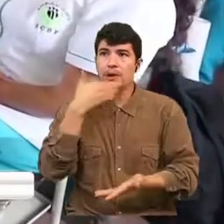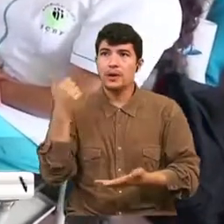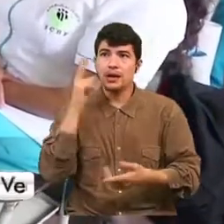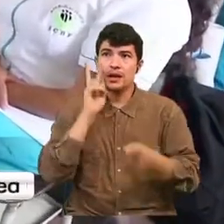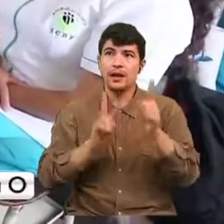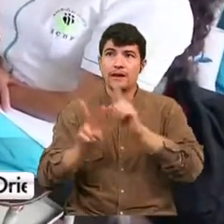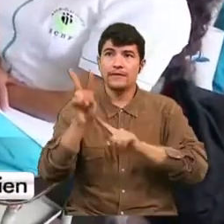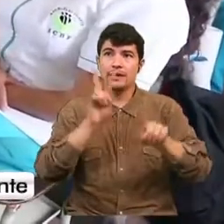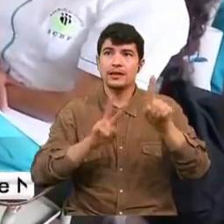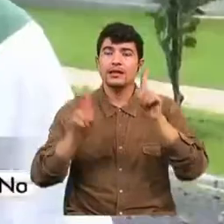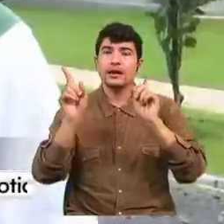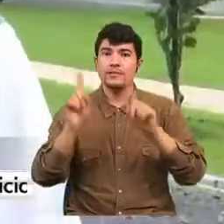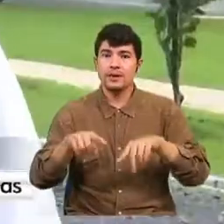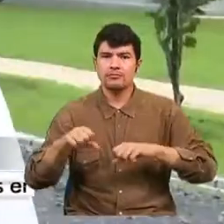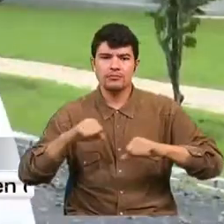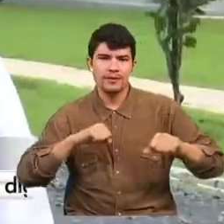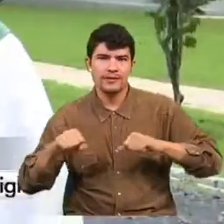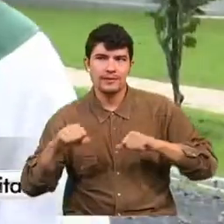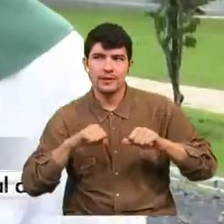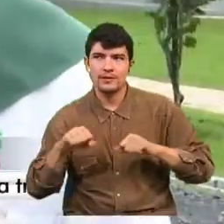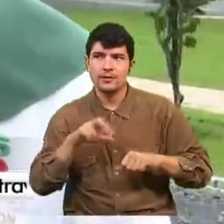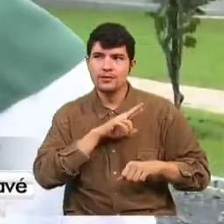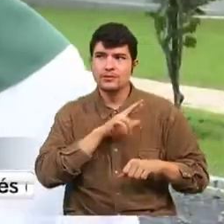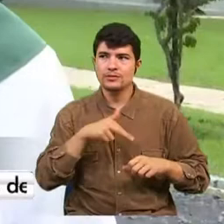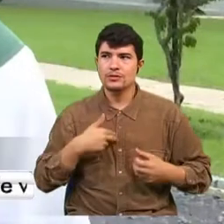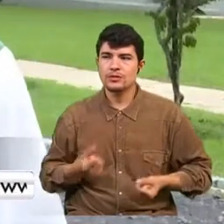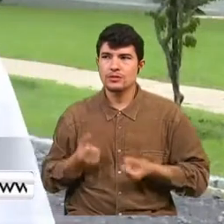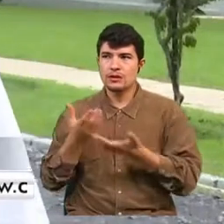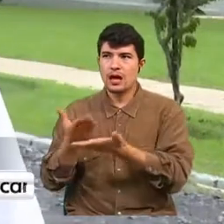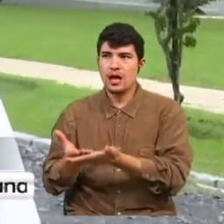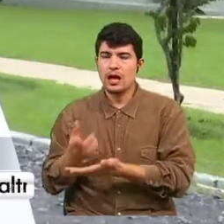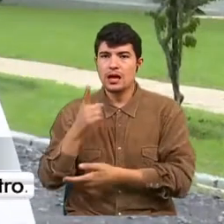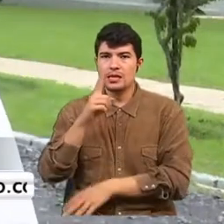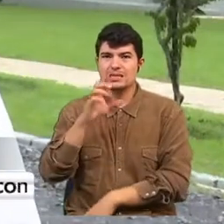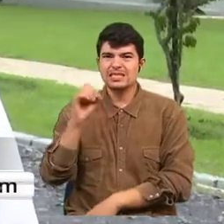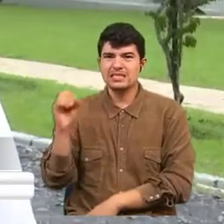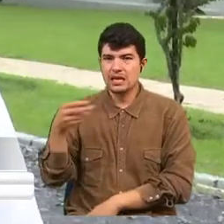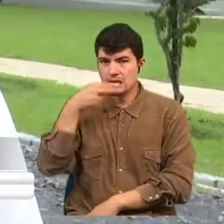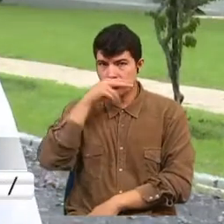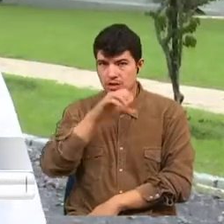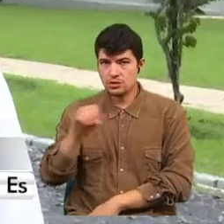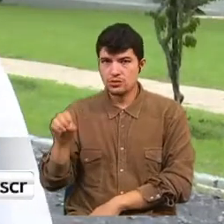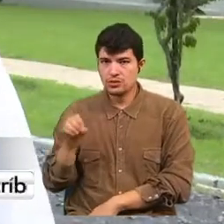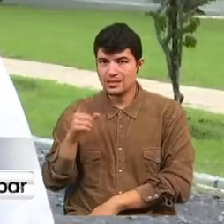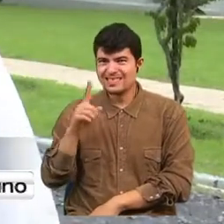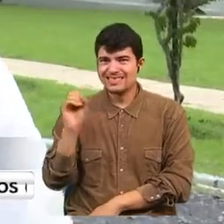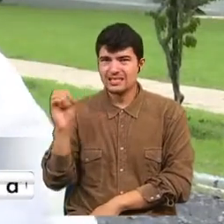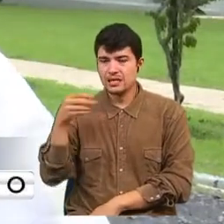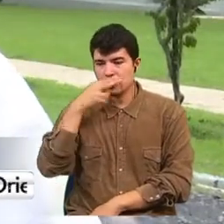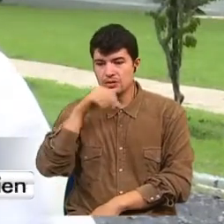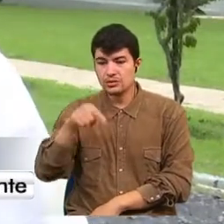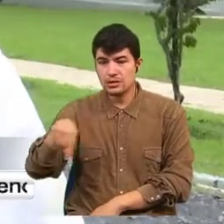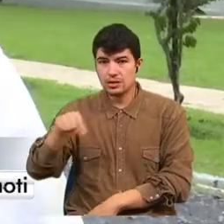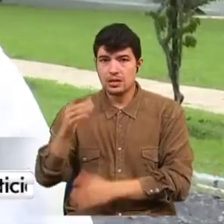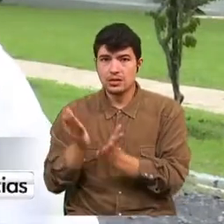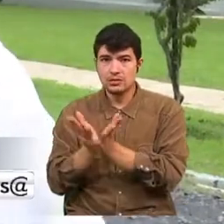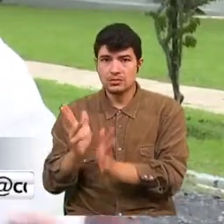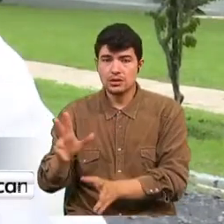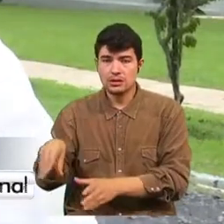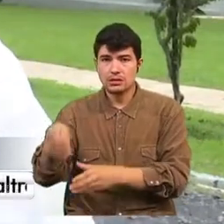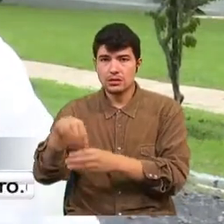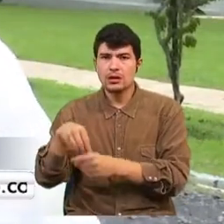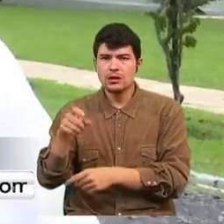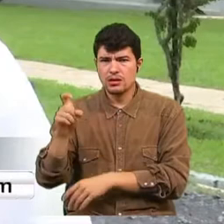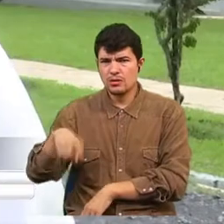y desplazamientos. Hemos entregado a 100 niños que están estudiando en edad